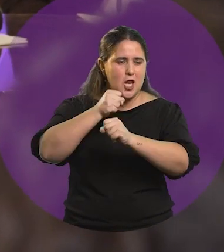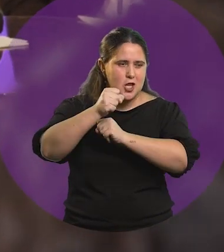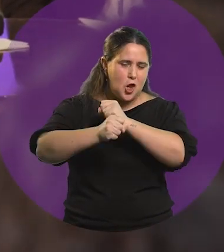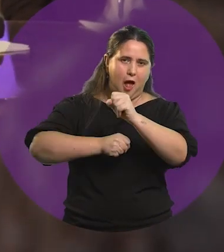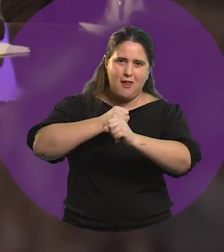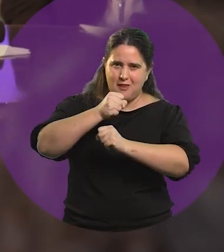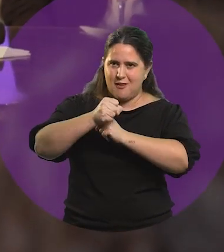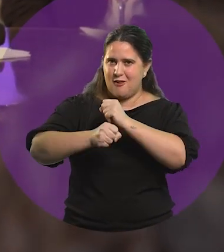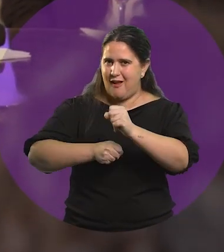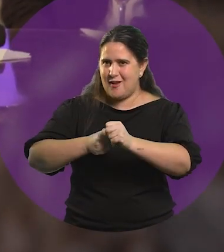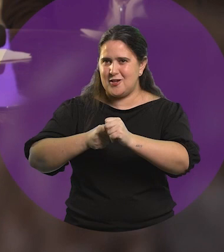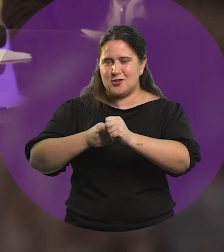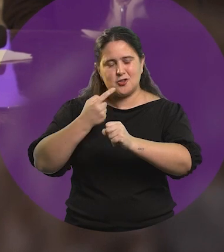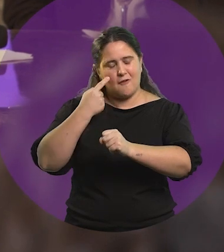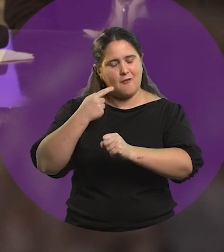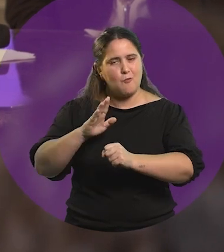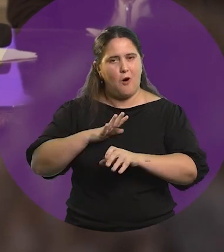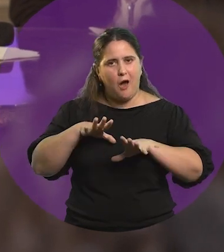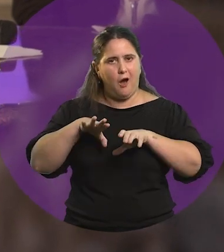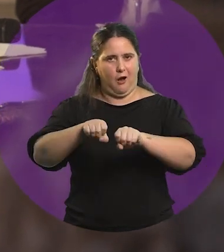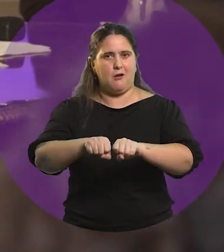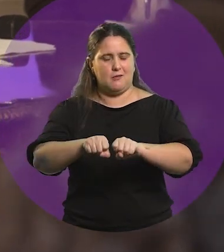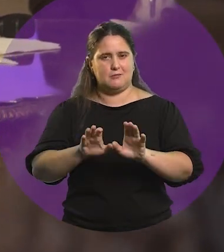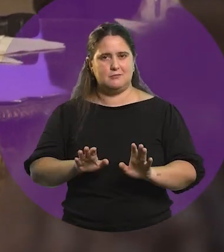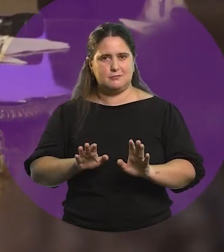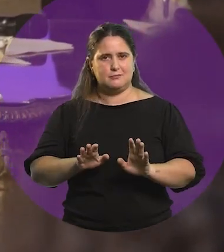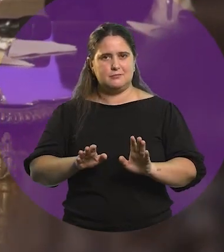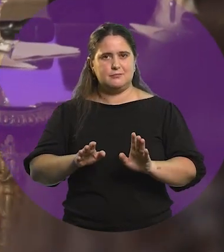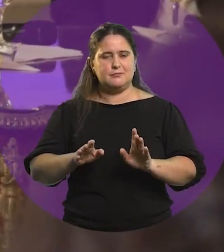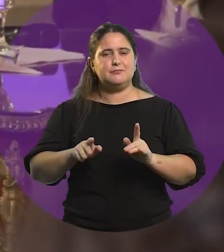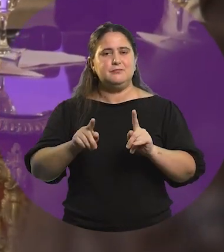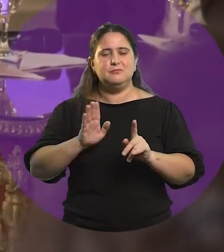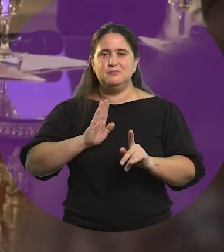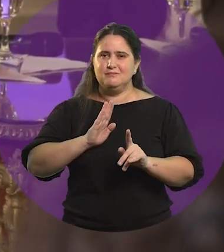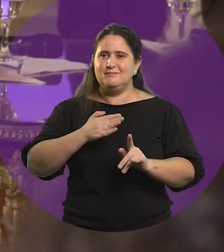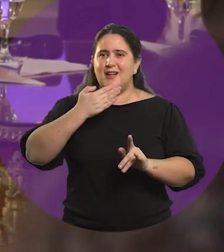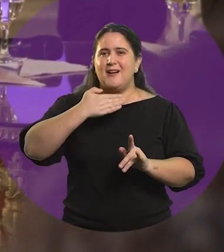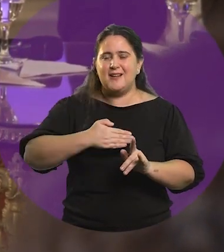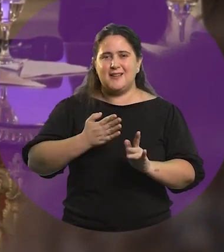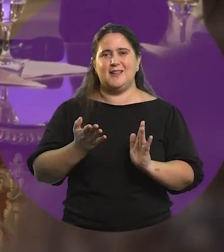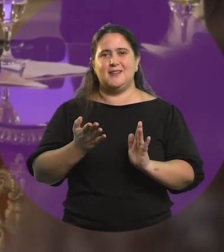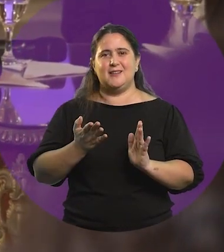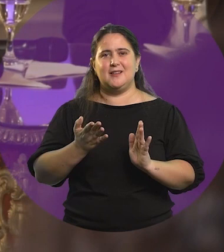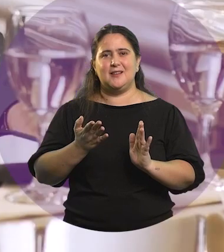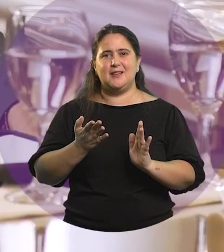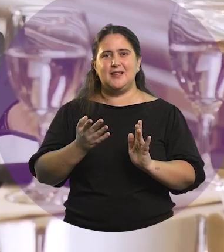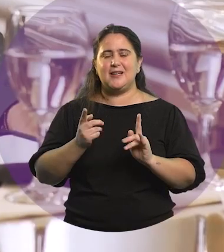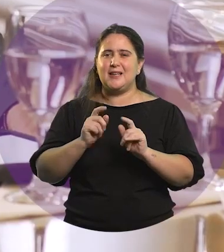años el compromiso de muchas mujeres que entendieron que el haber